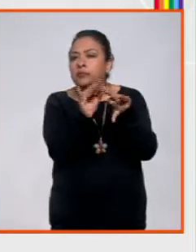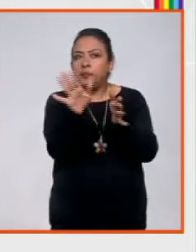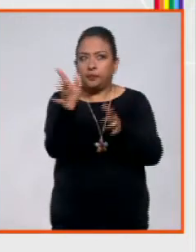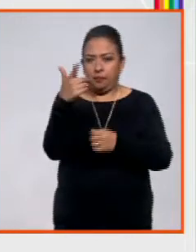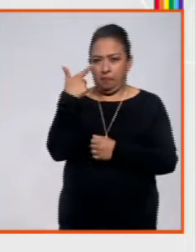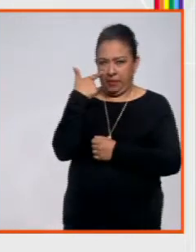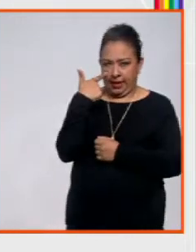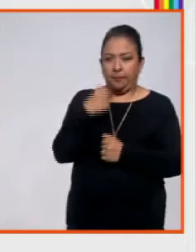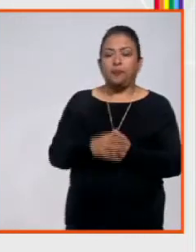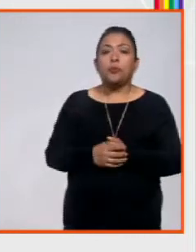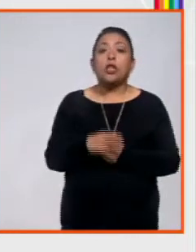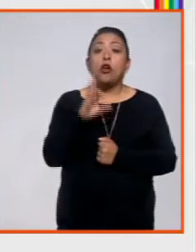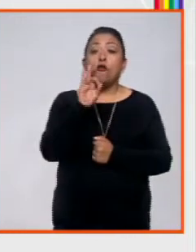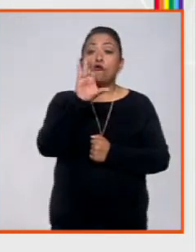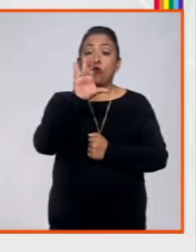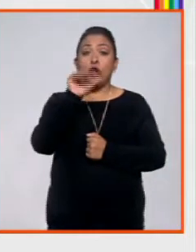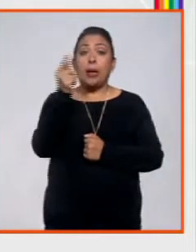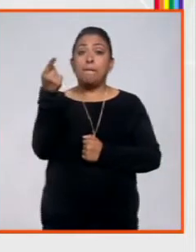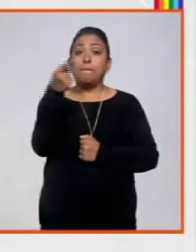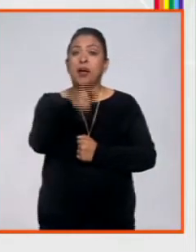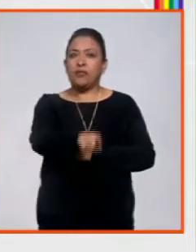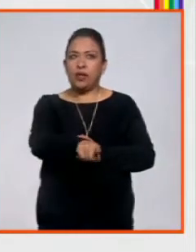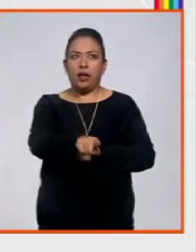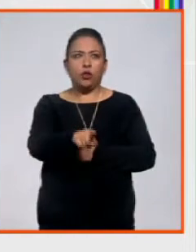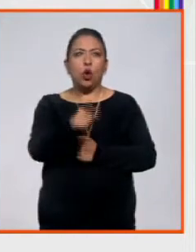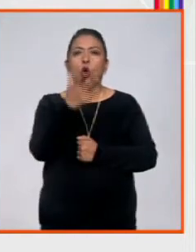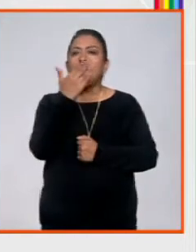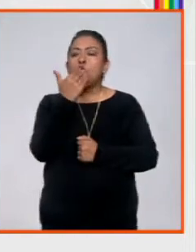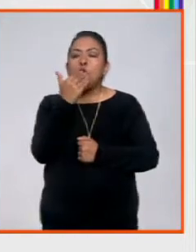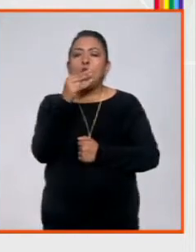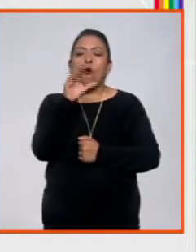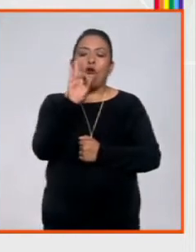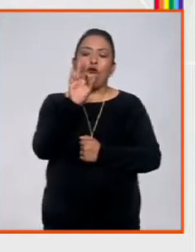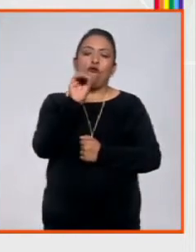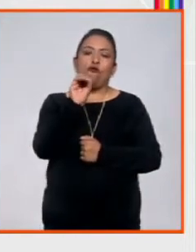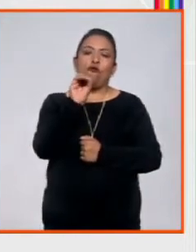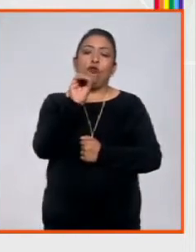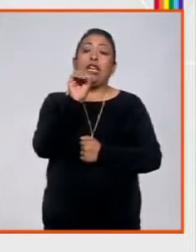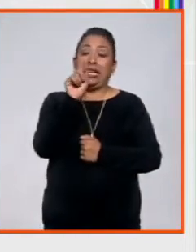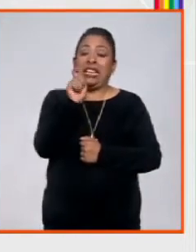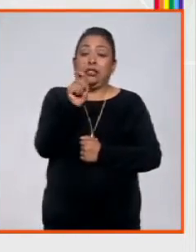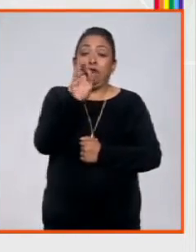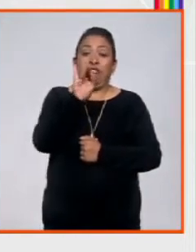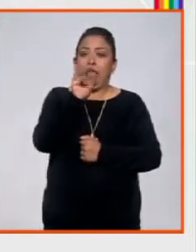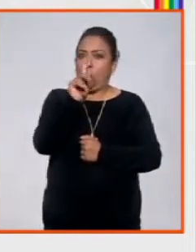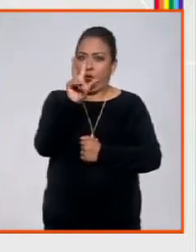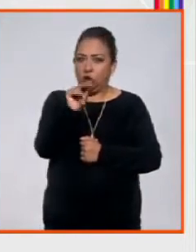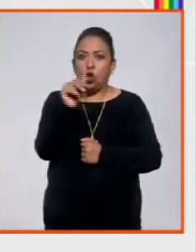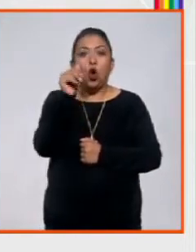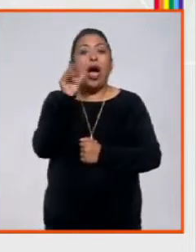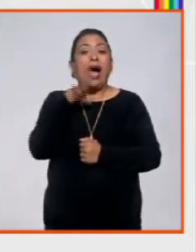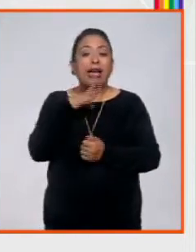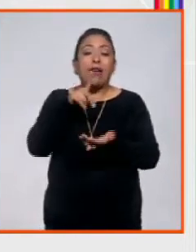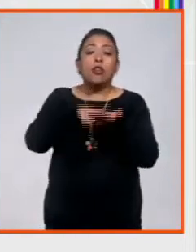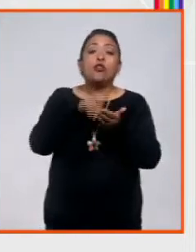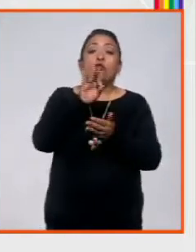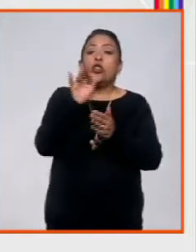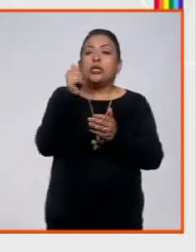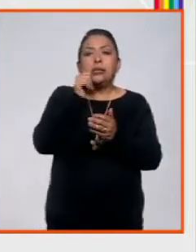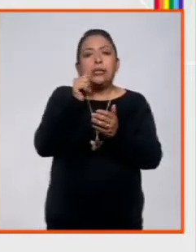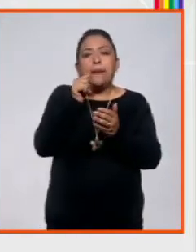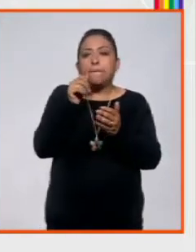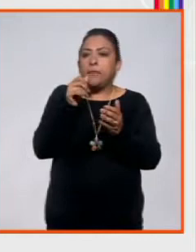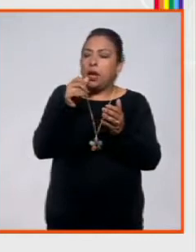mira el fonca es un mandato no es un fideicomiso es un fondo que siempre ha tenido una estructura no es un fondo que está